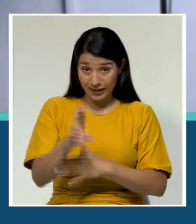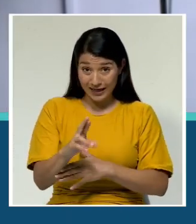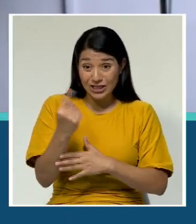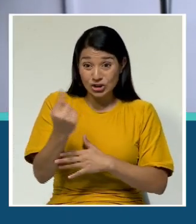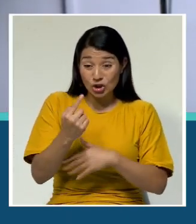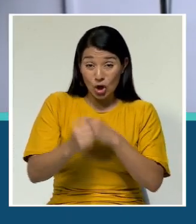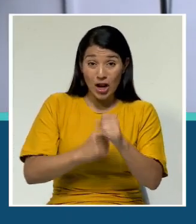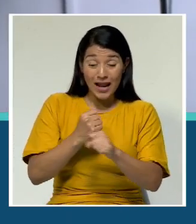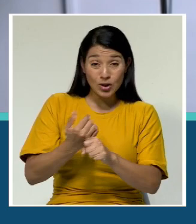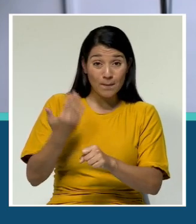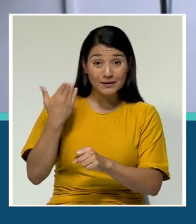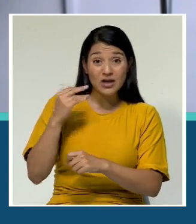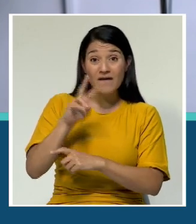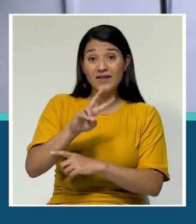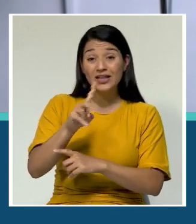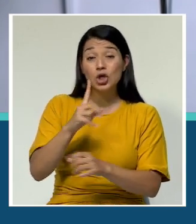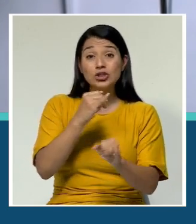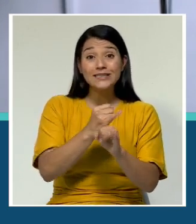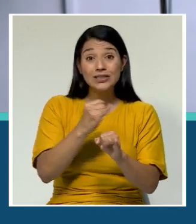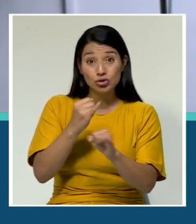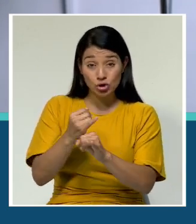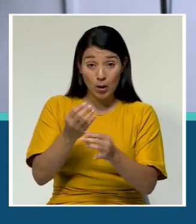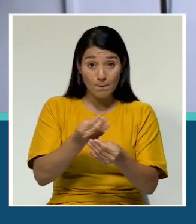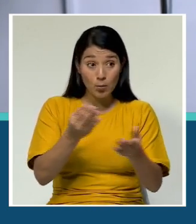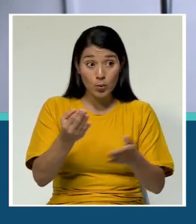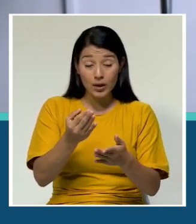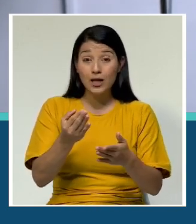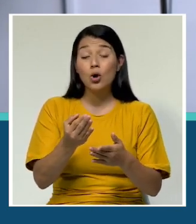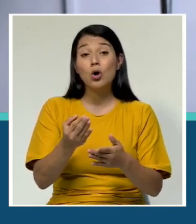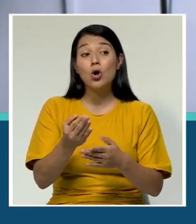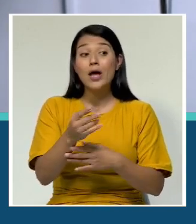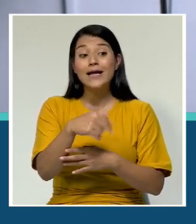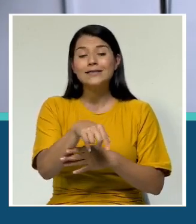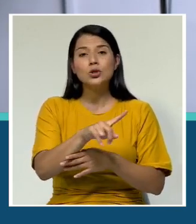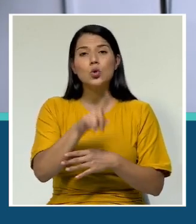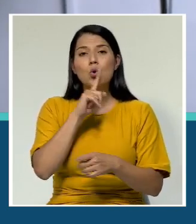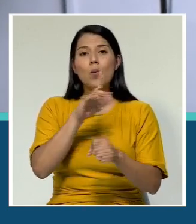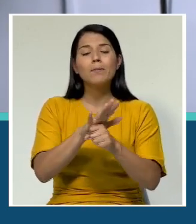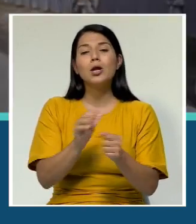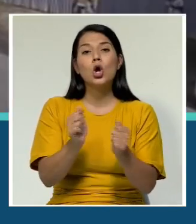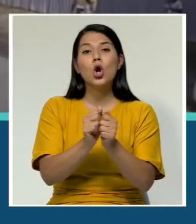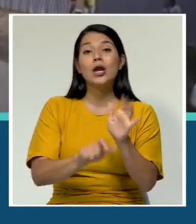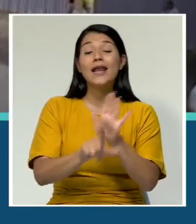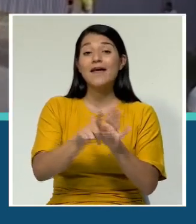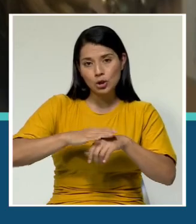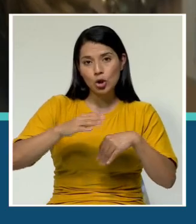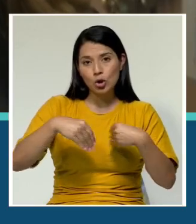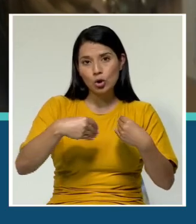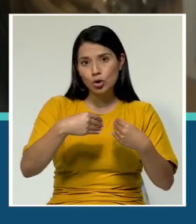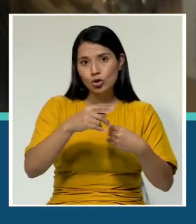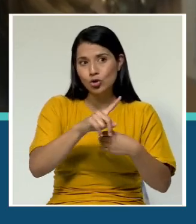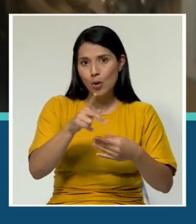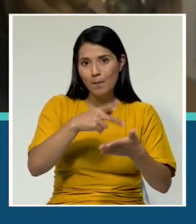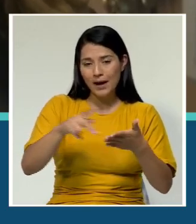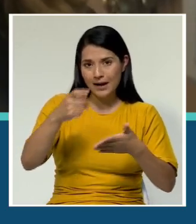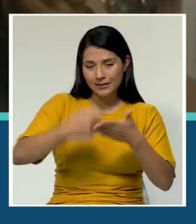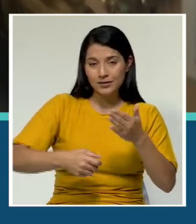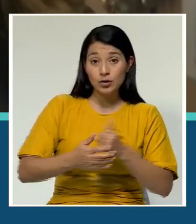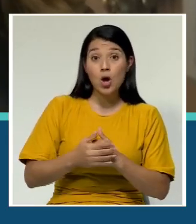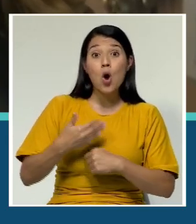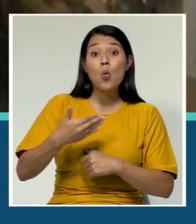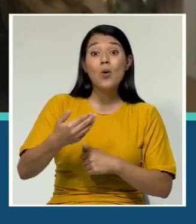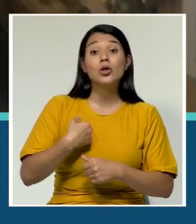sistema educativo en las últimas décadas, según lo señaló el programa Estado de la Nación. El presidente Carlos Alvarado dio sus